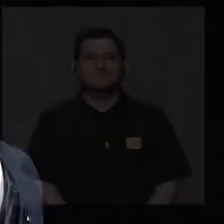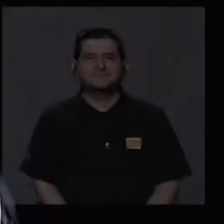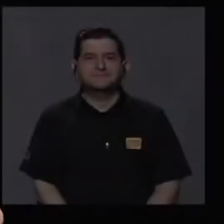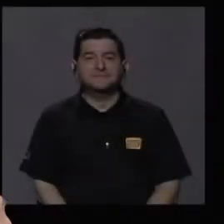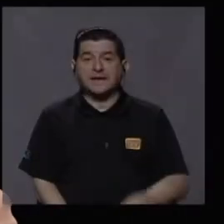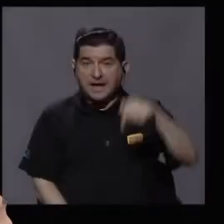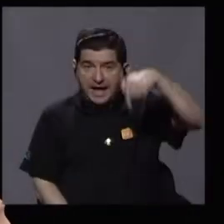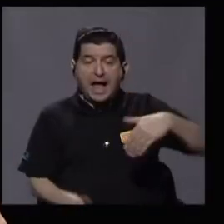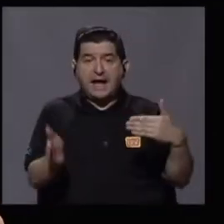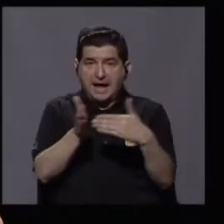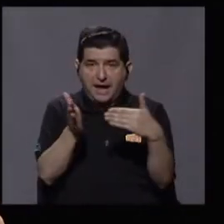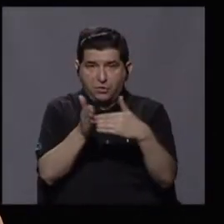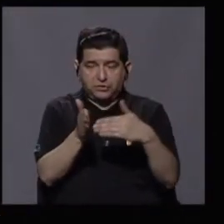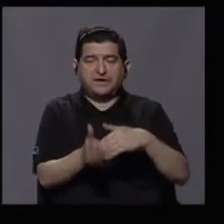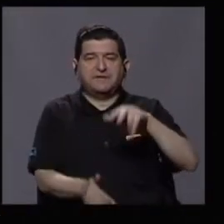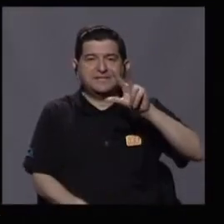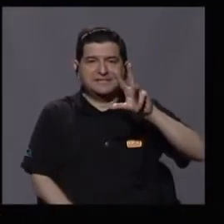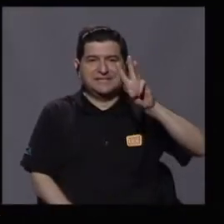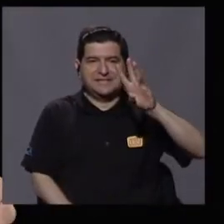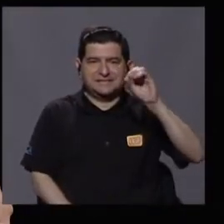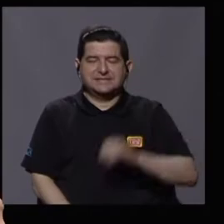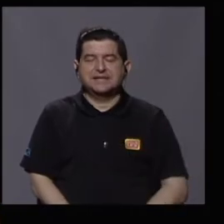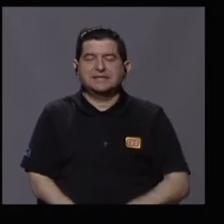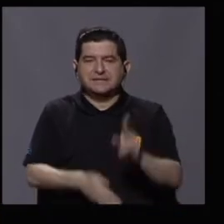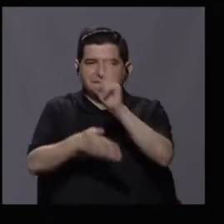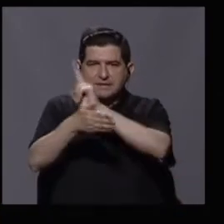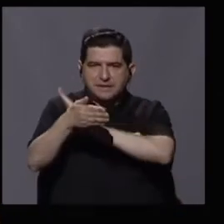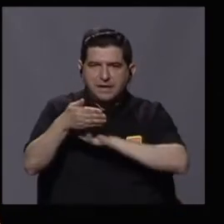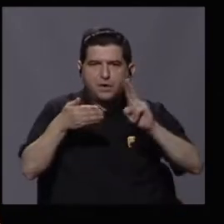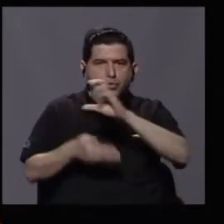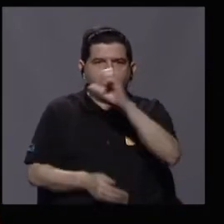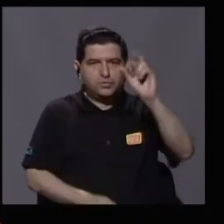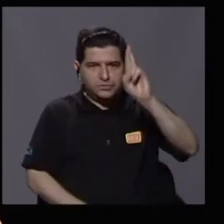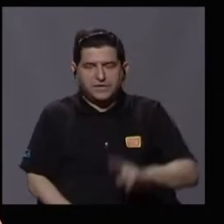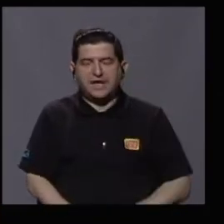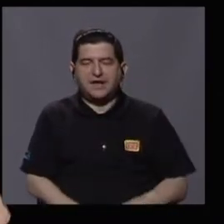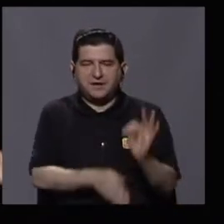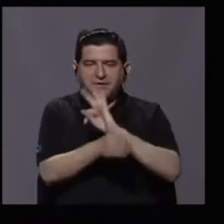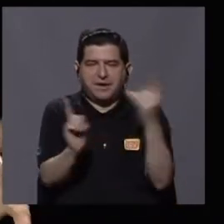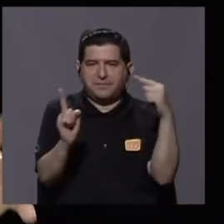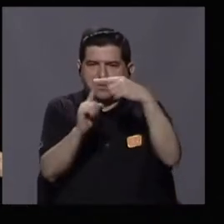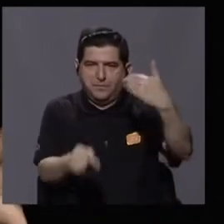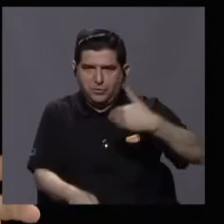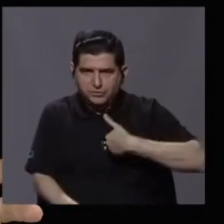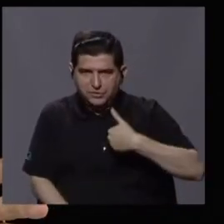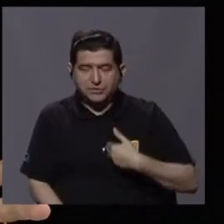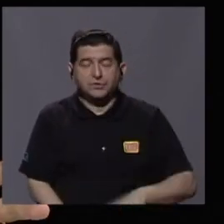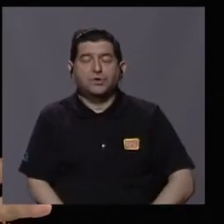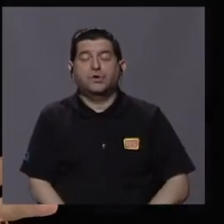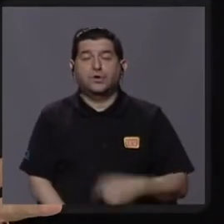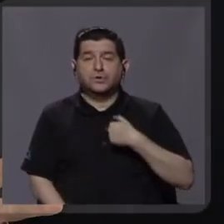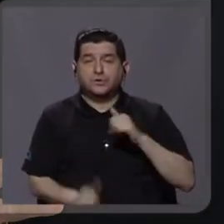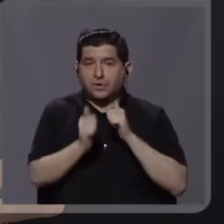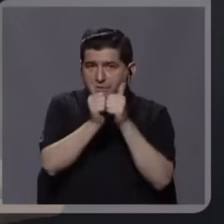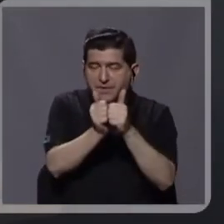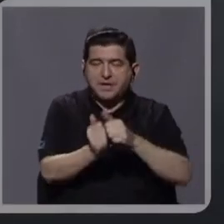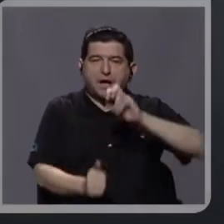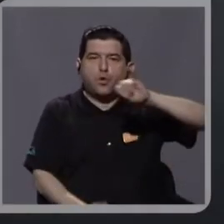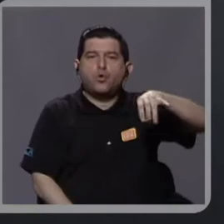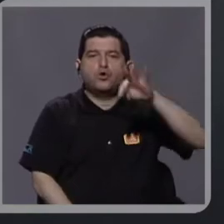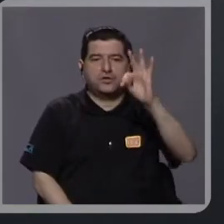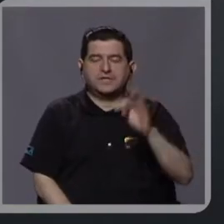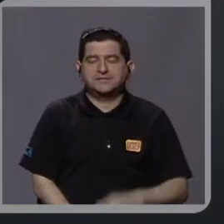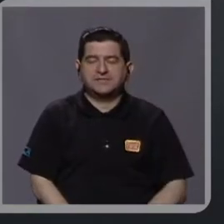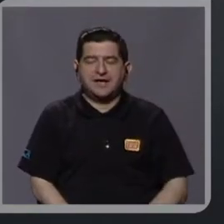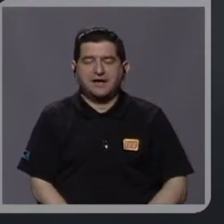estamos de regreso en 360 acá en la universidad de costa rica donde hacemos televisión con sentido y estoy con don julio 3 sierra que yolanda el